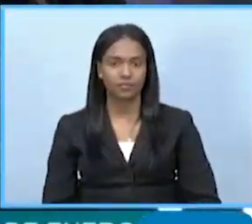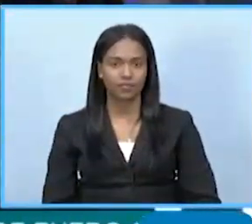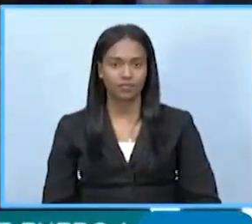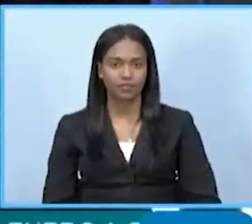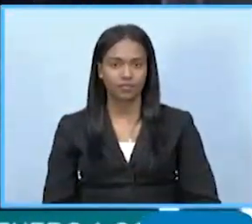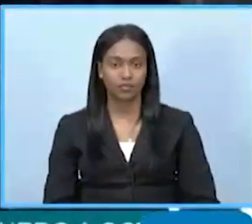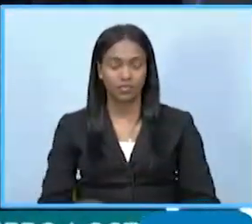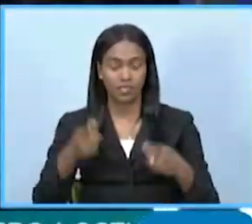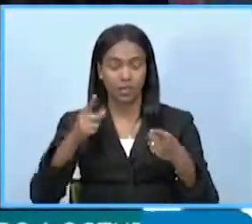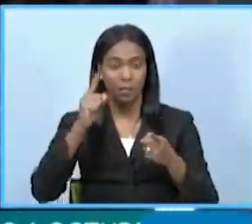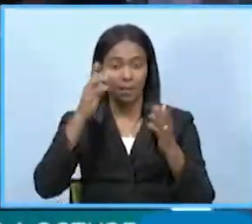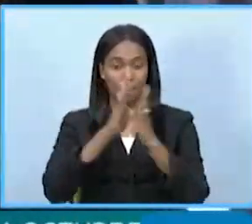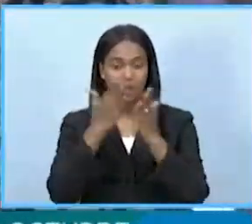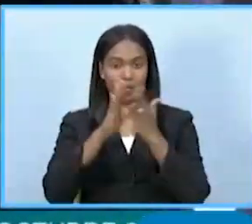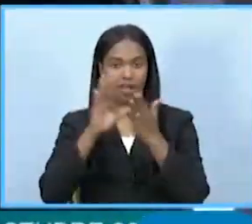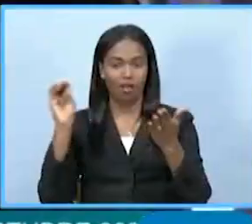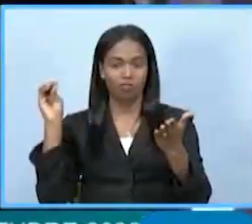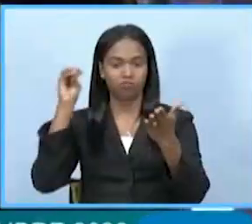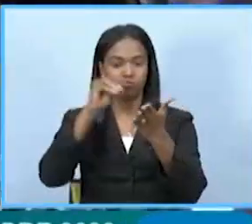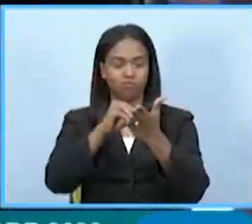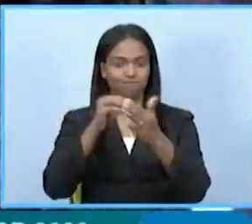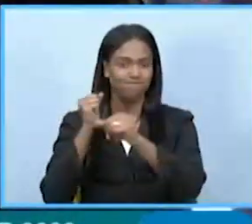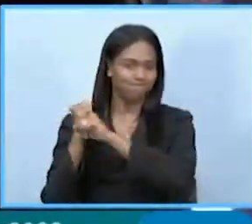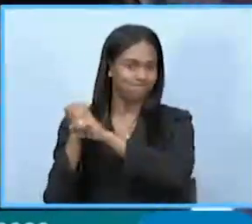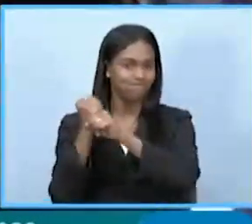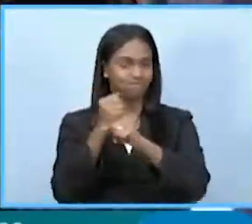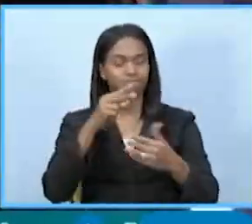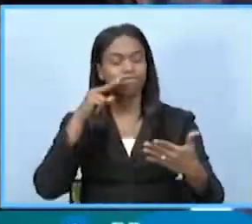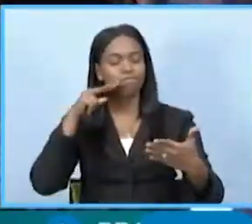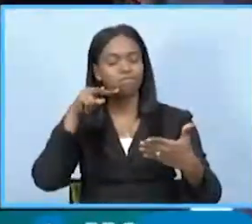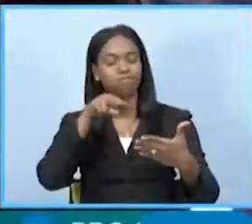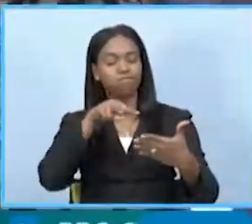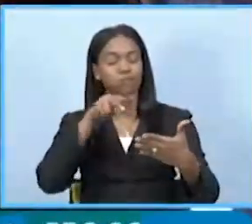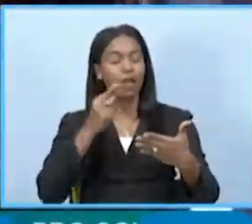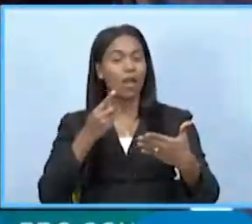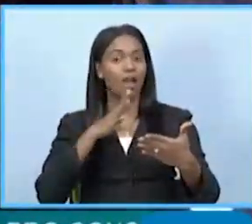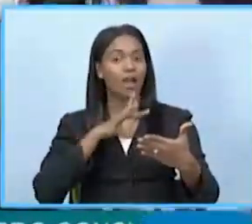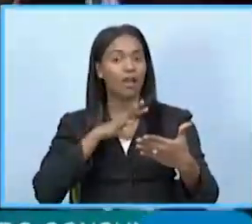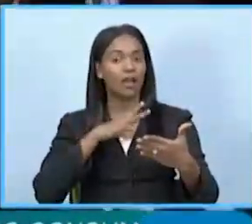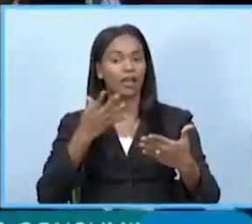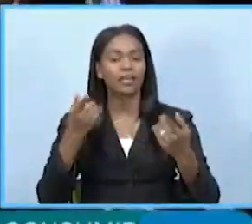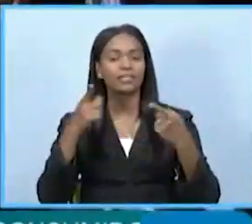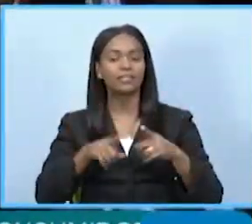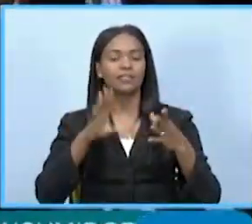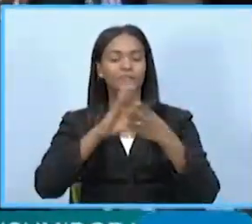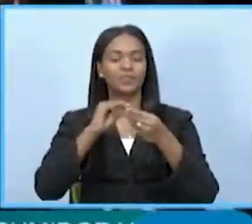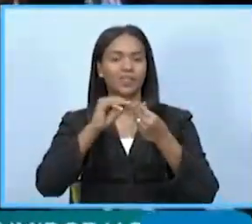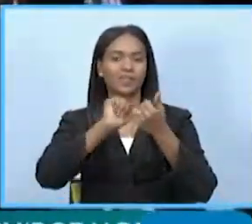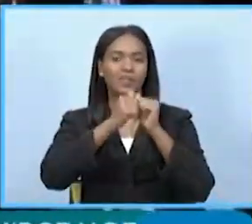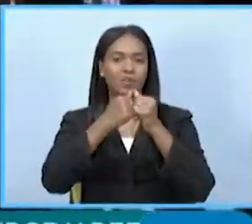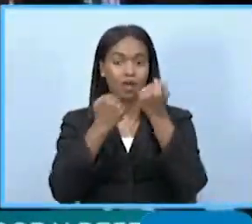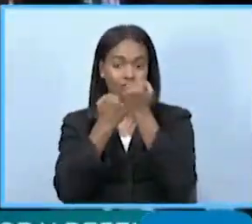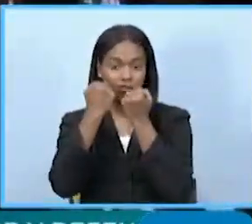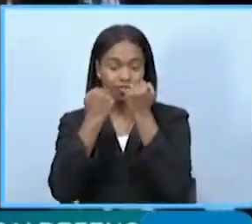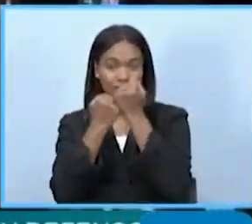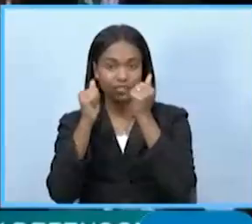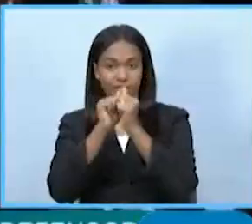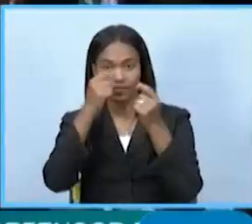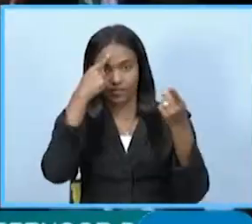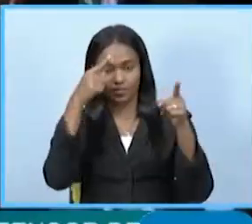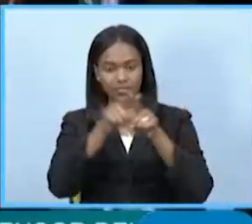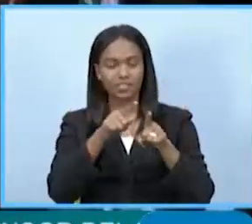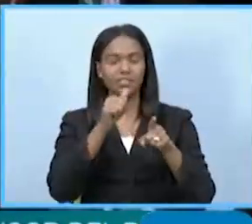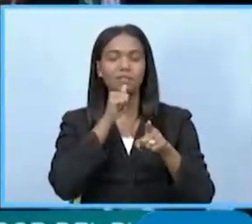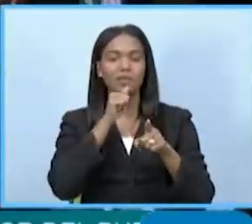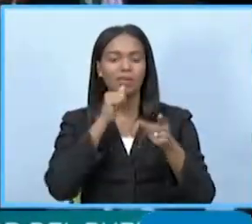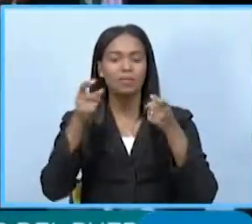En el primer libro en plasmar el béisbol desde una perspectiva única, El Arte del Béisbol, una colaboración con la firma privada